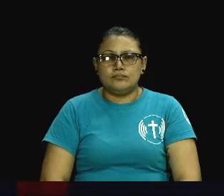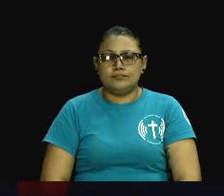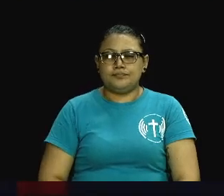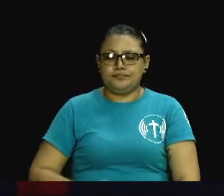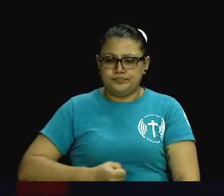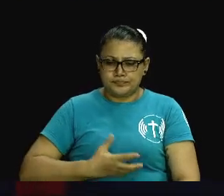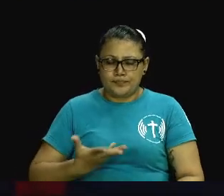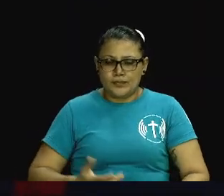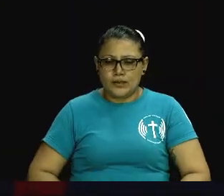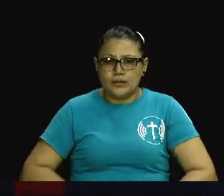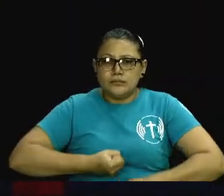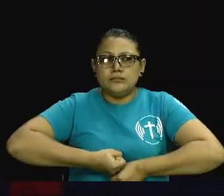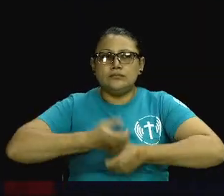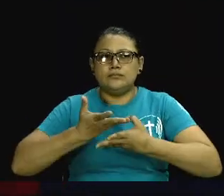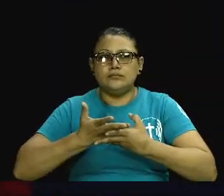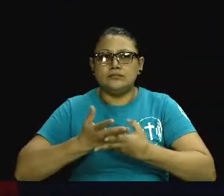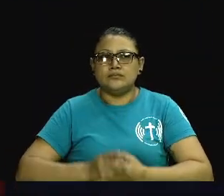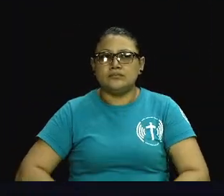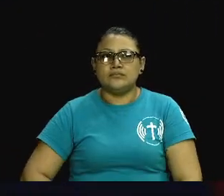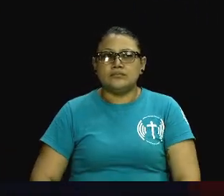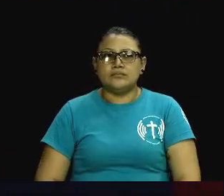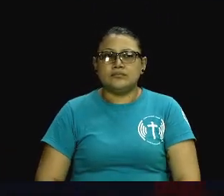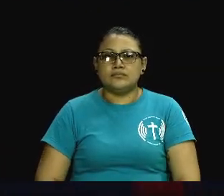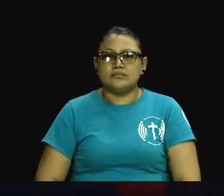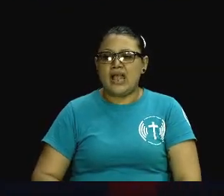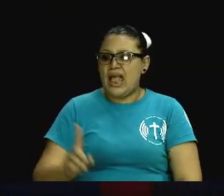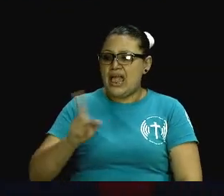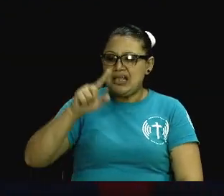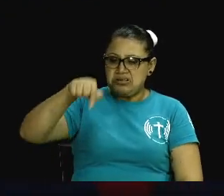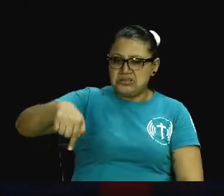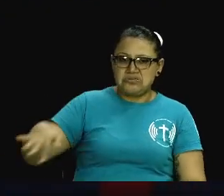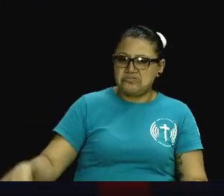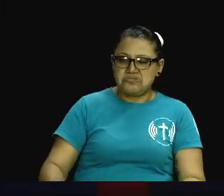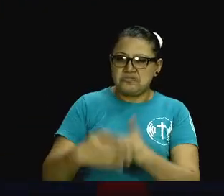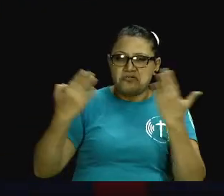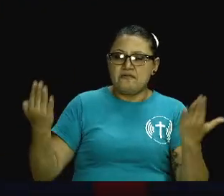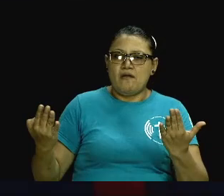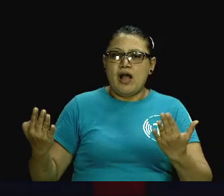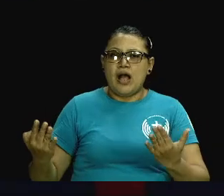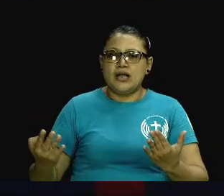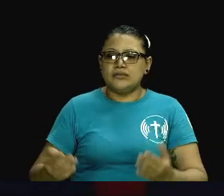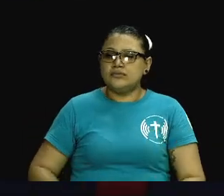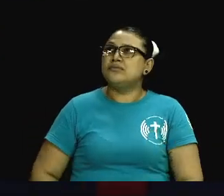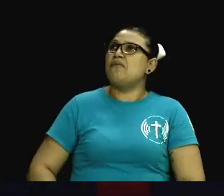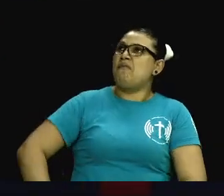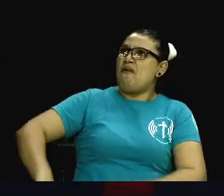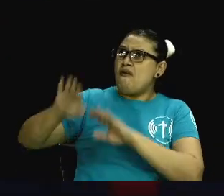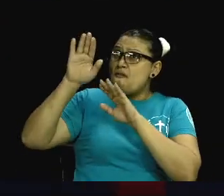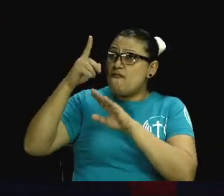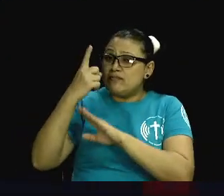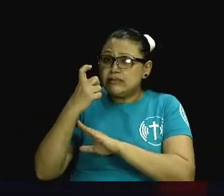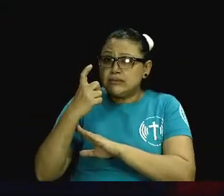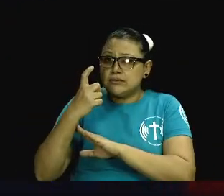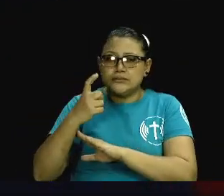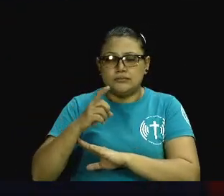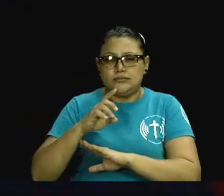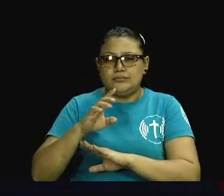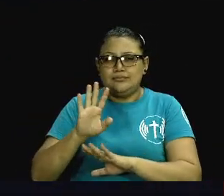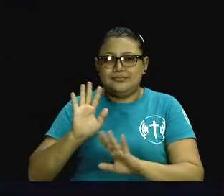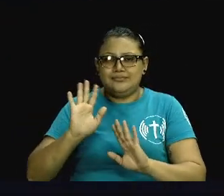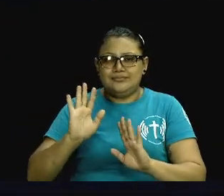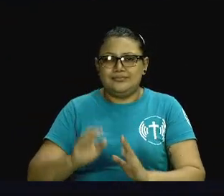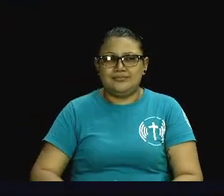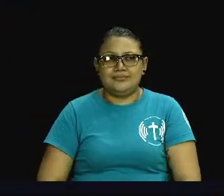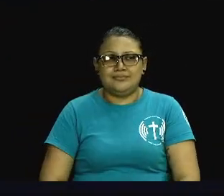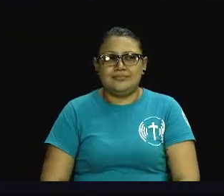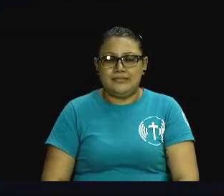expresión aquí no ha habido ningún incinerar el respeto a dios porque